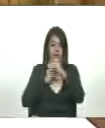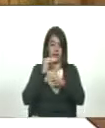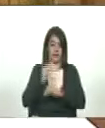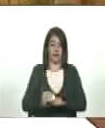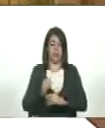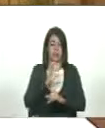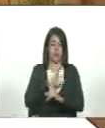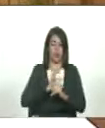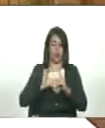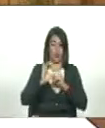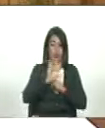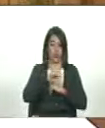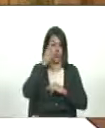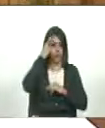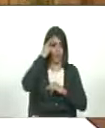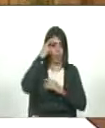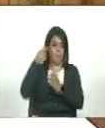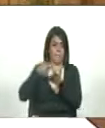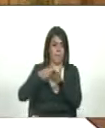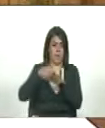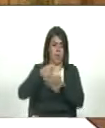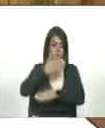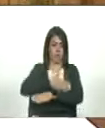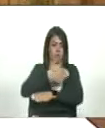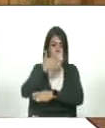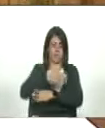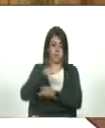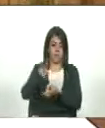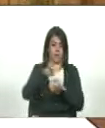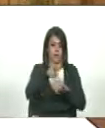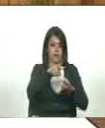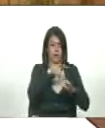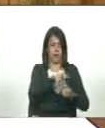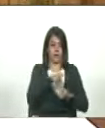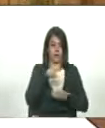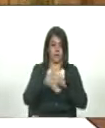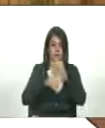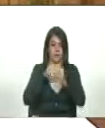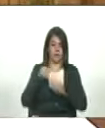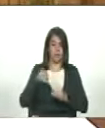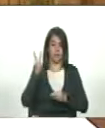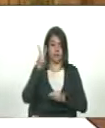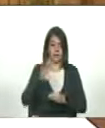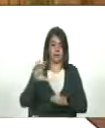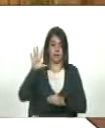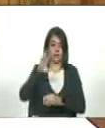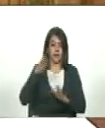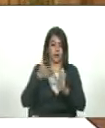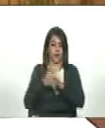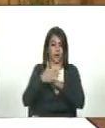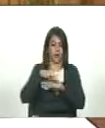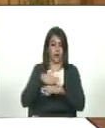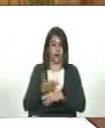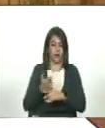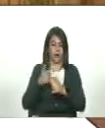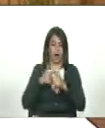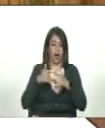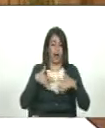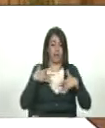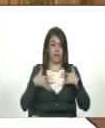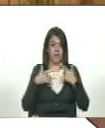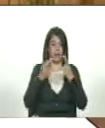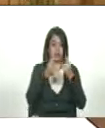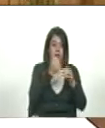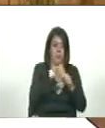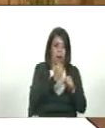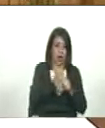consolidarse la cultura del pago de los impuestos y los tributos en Venezuela por quienes tienen actividad